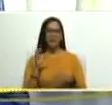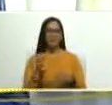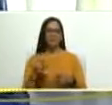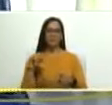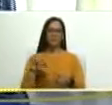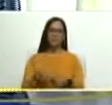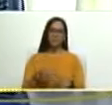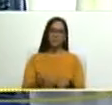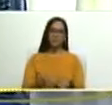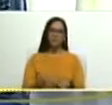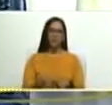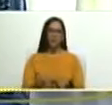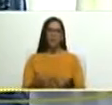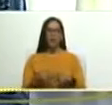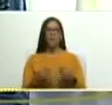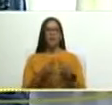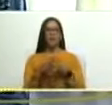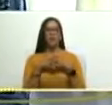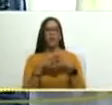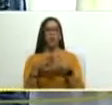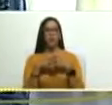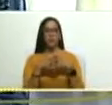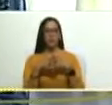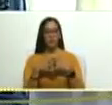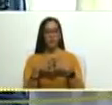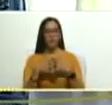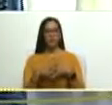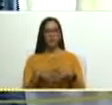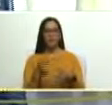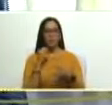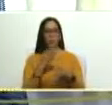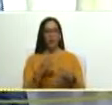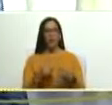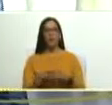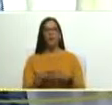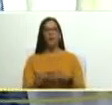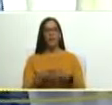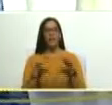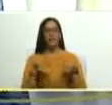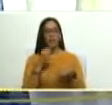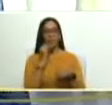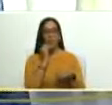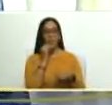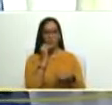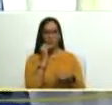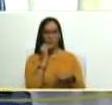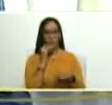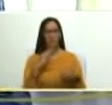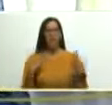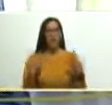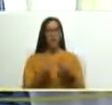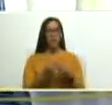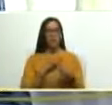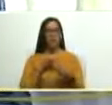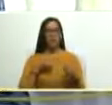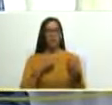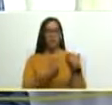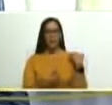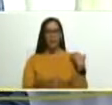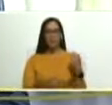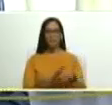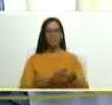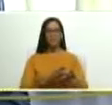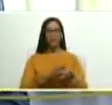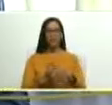asediado por el imperio norteamericano. Y bueno, esta generación, esta juventud, acompañada de nuestro hermano Héctor